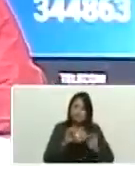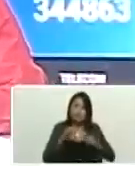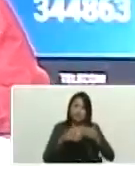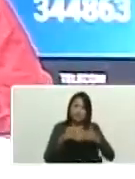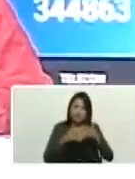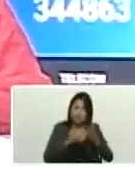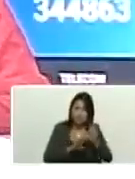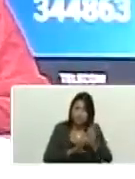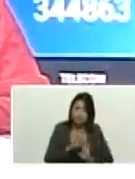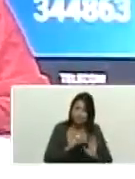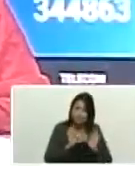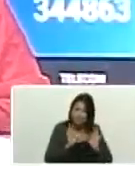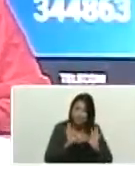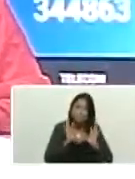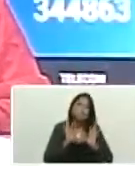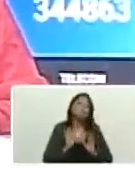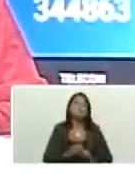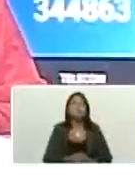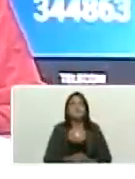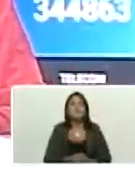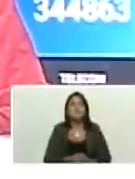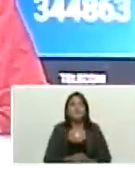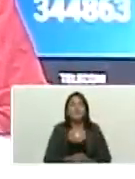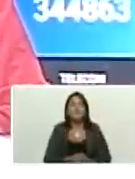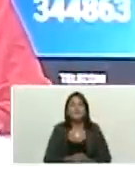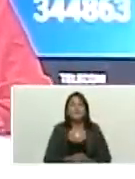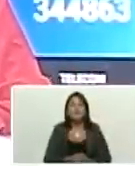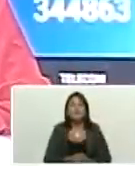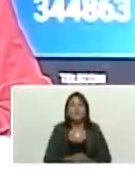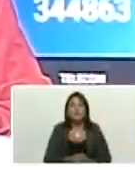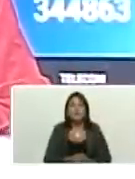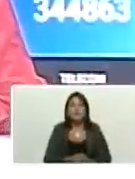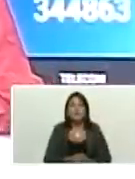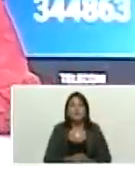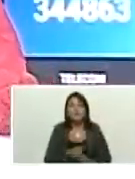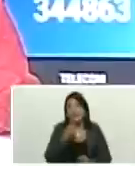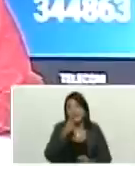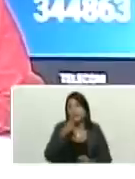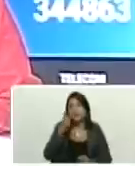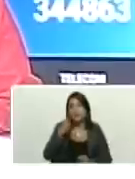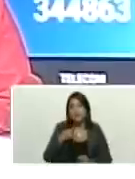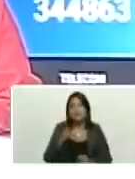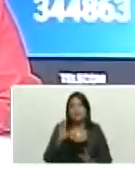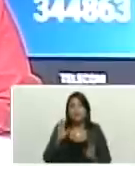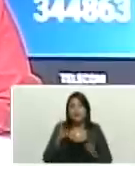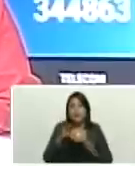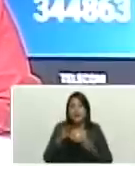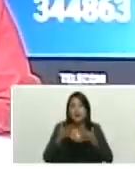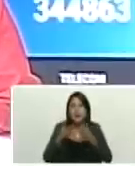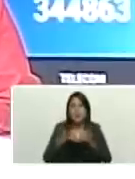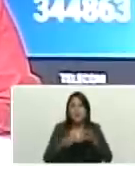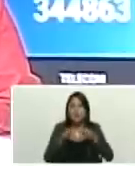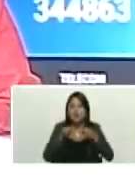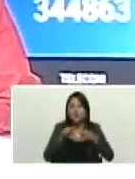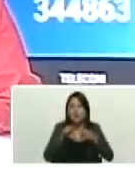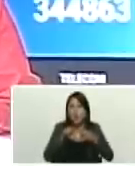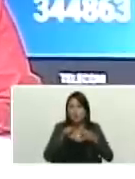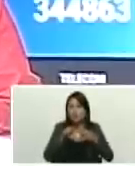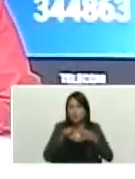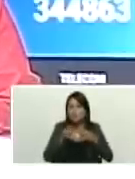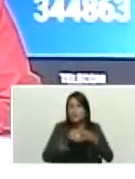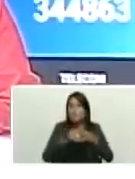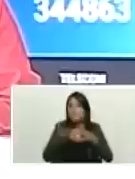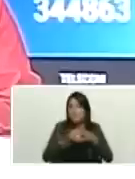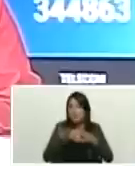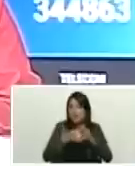de renacimiento, tiempos de grandes obras. Ayer entregamos dos obras importantes. Ayer entregamos